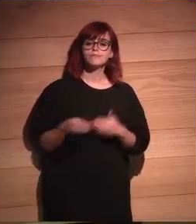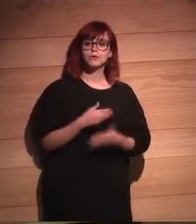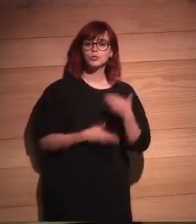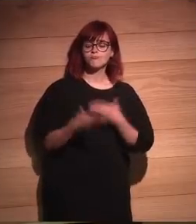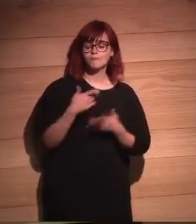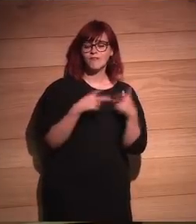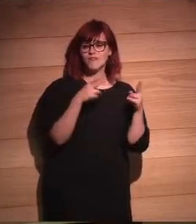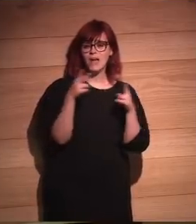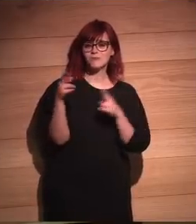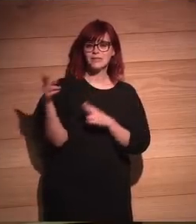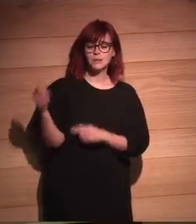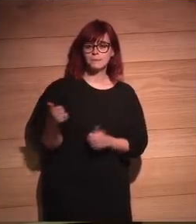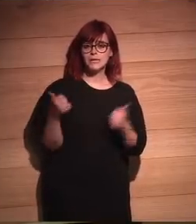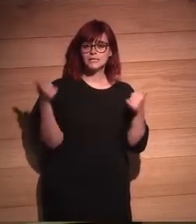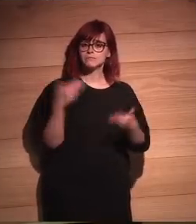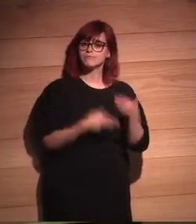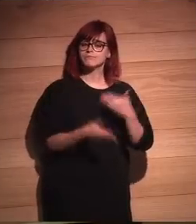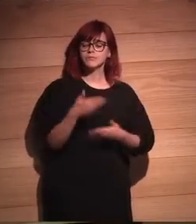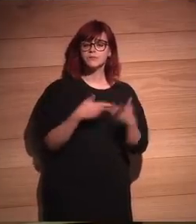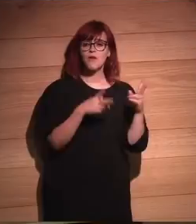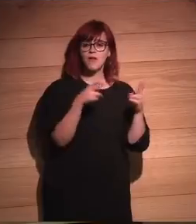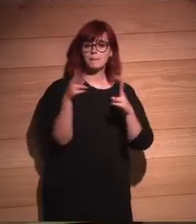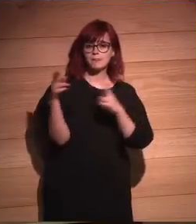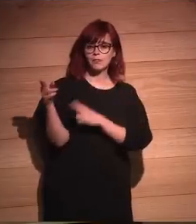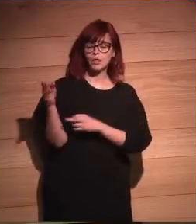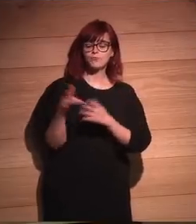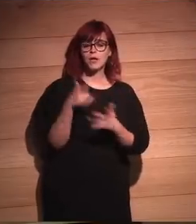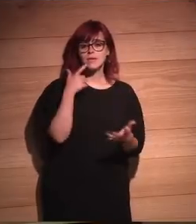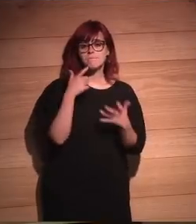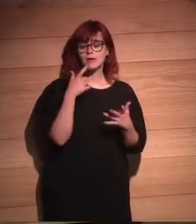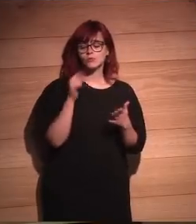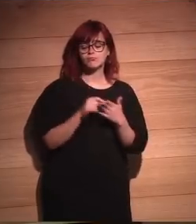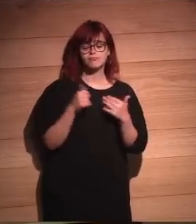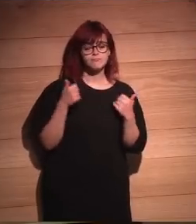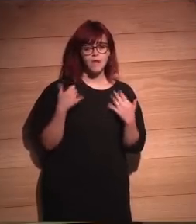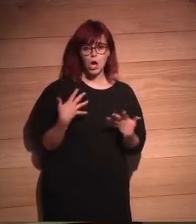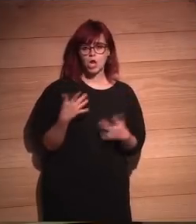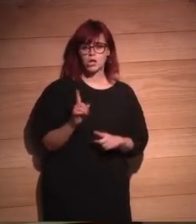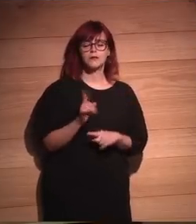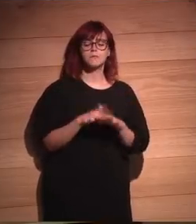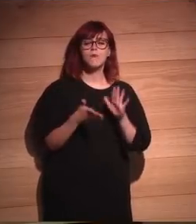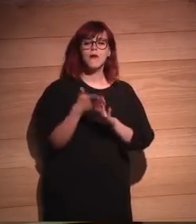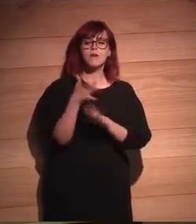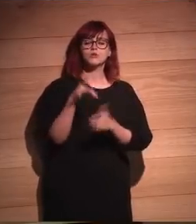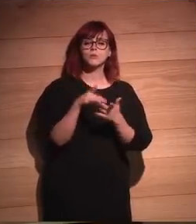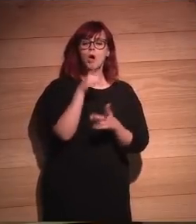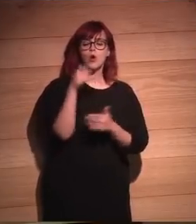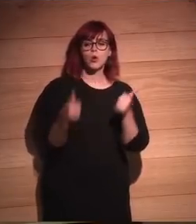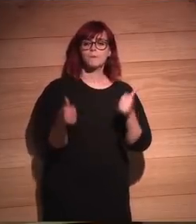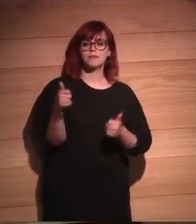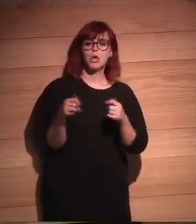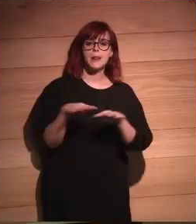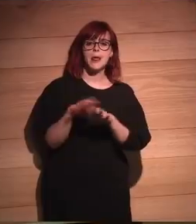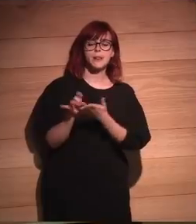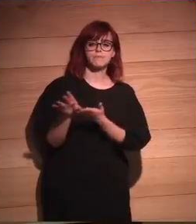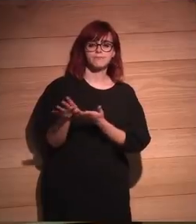esa fragmentación, pero creo que la fragmentación no va a ser en este caso el impacto inmediato. El impacto inmediato es que potencialmente expulsas a un competidor de la red